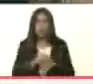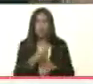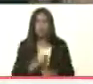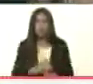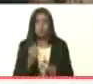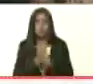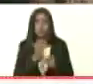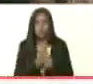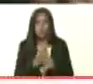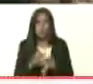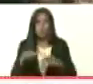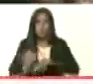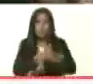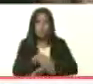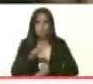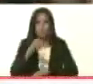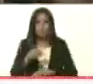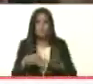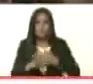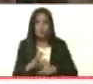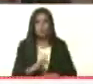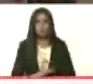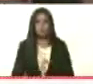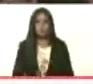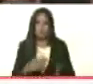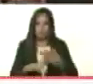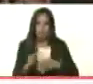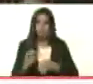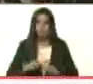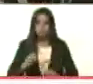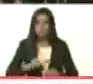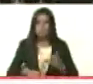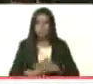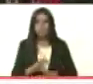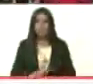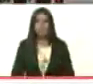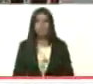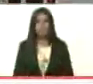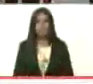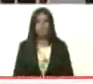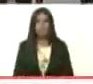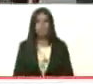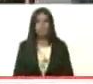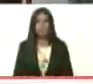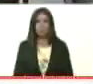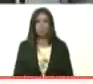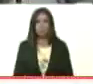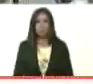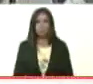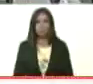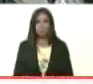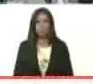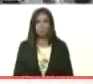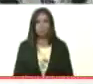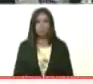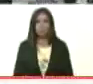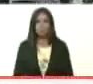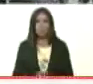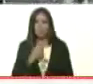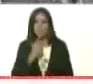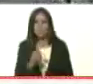obrero, gobierno de calle, vámonos. Vamos, vamos a hacerlo. ¿Qué dice